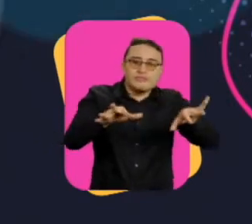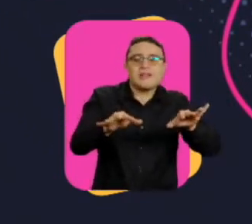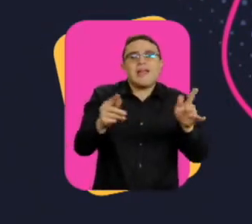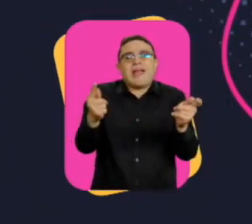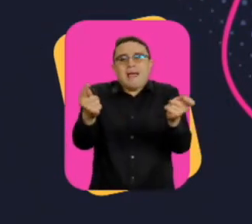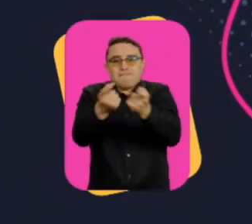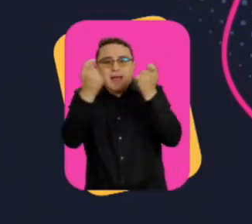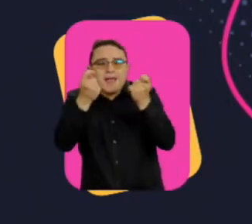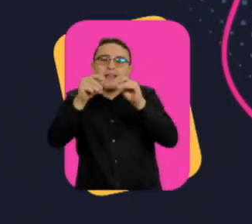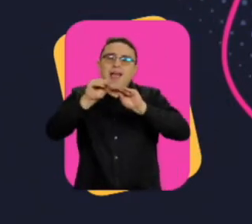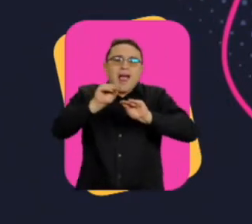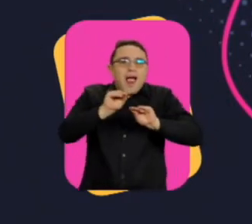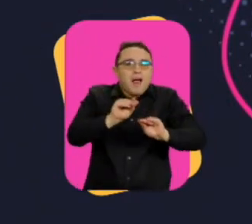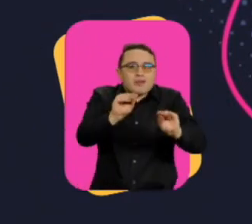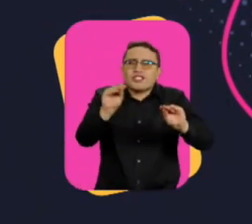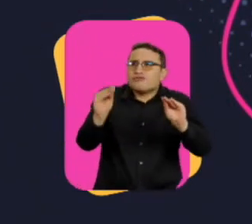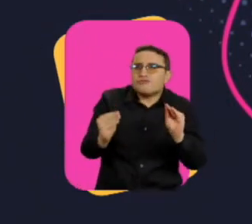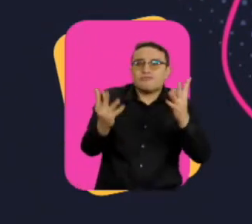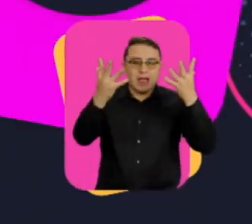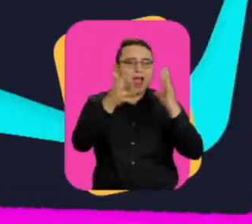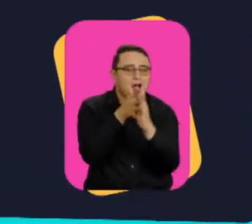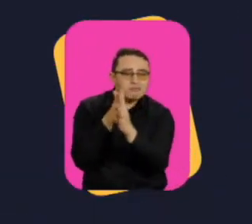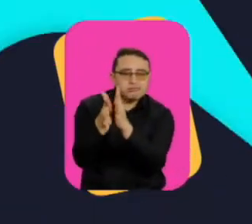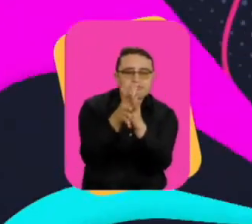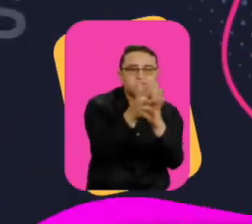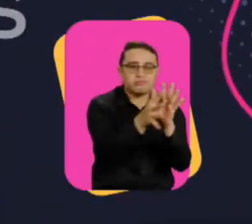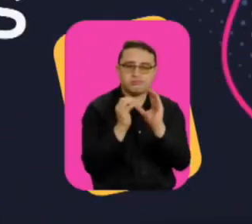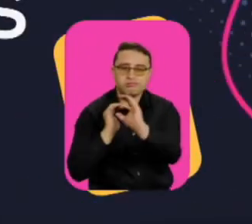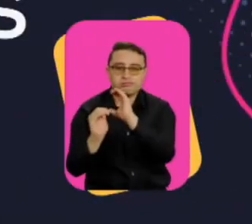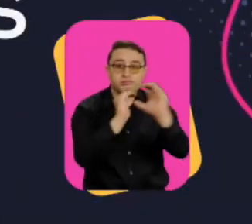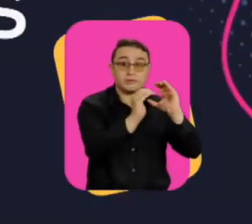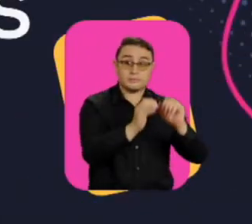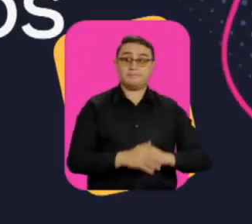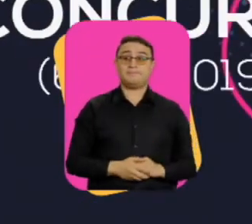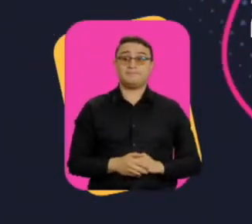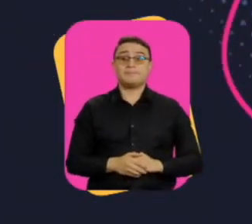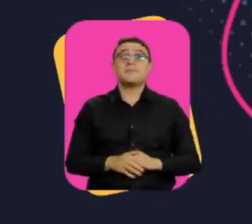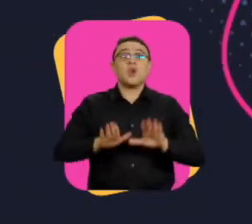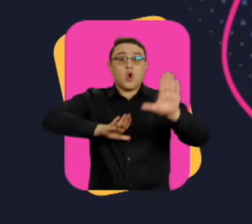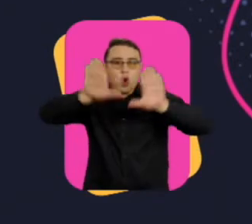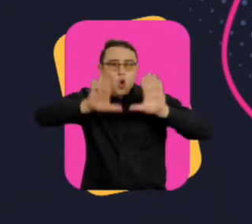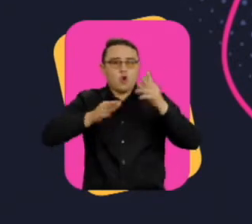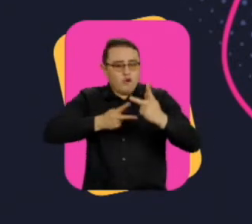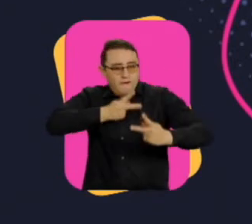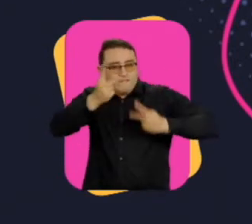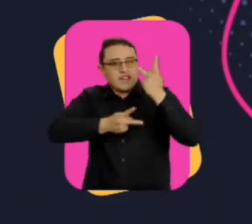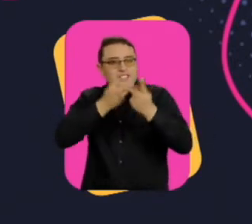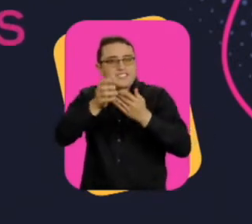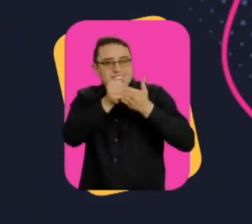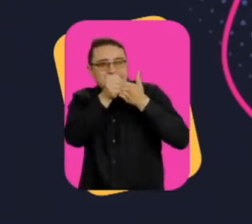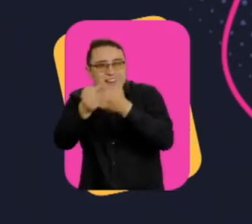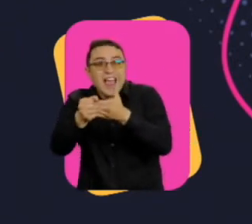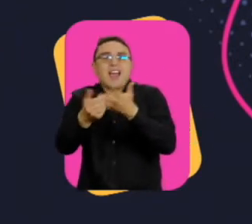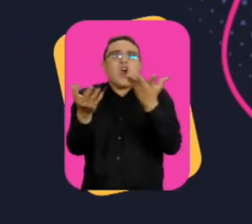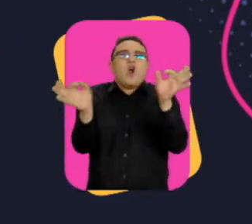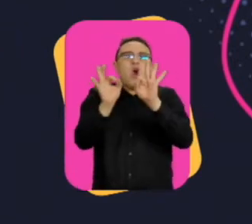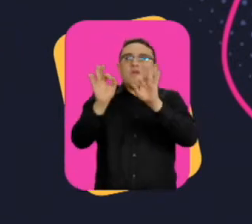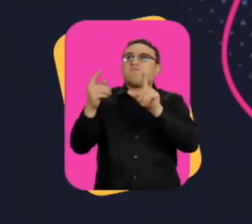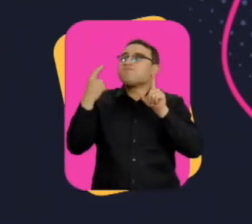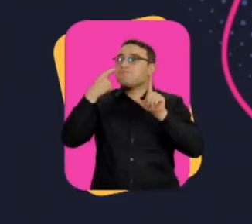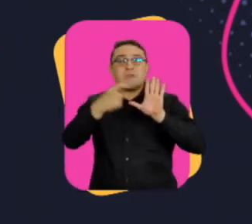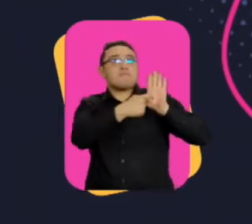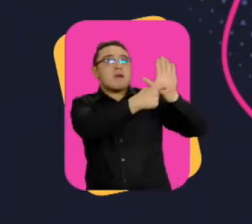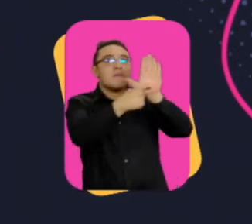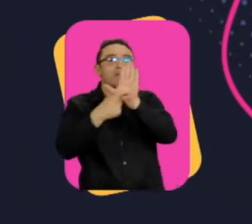campañas, capacitaciones y eventos. Los concursos, visitas guiadas y mensajes en carteleras